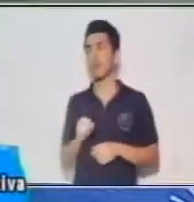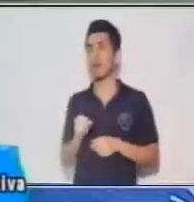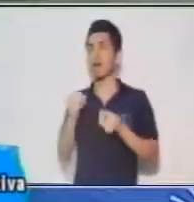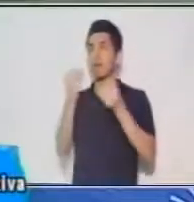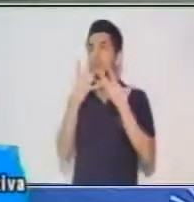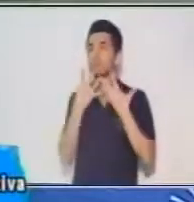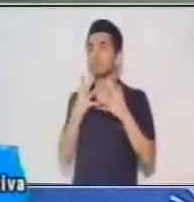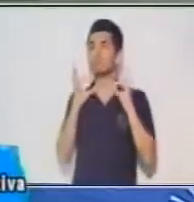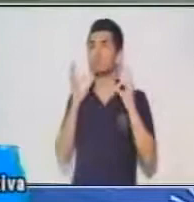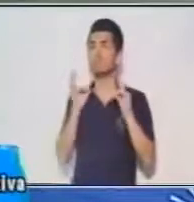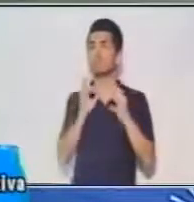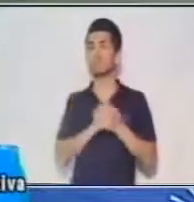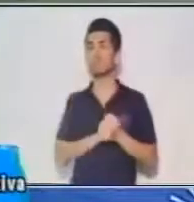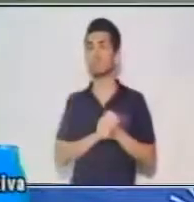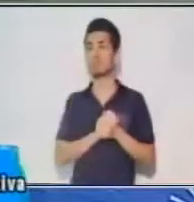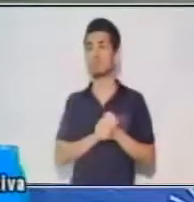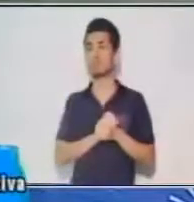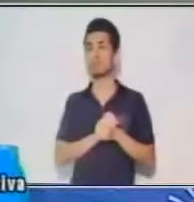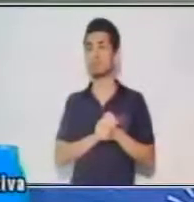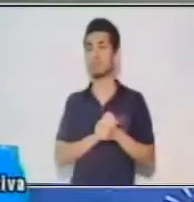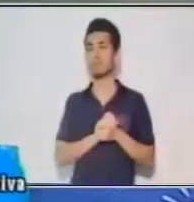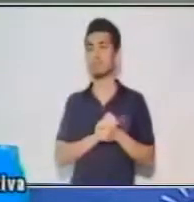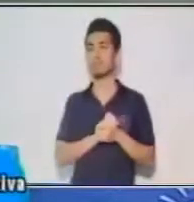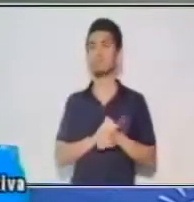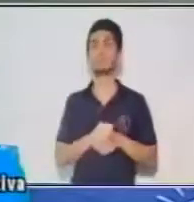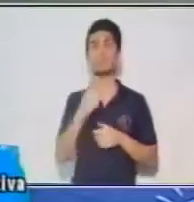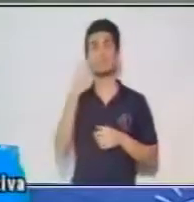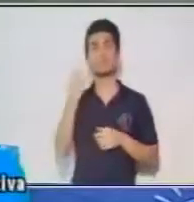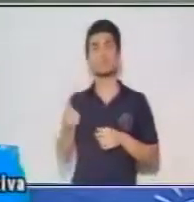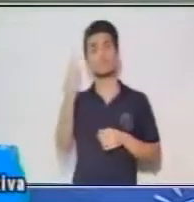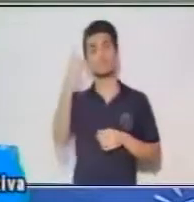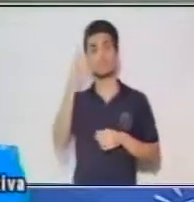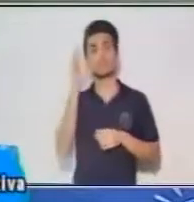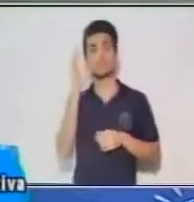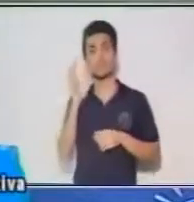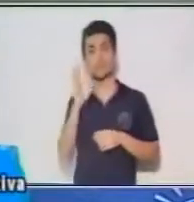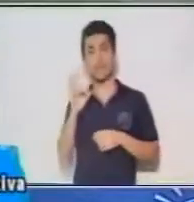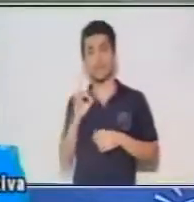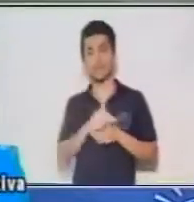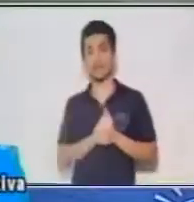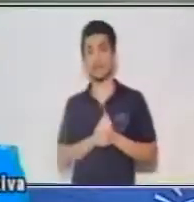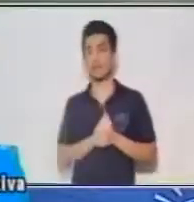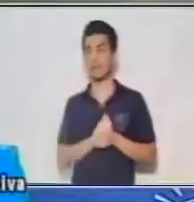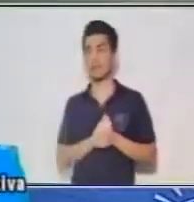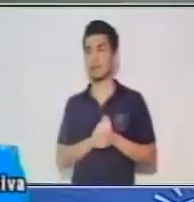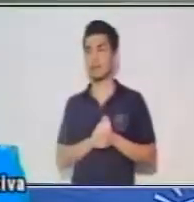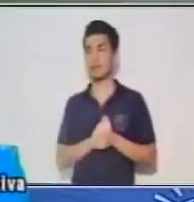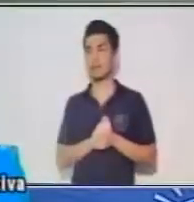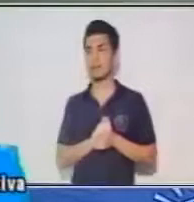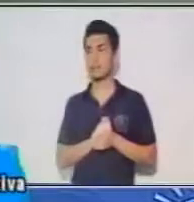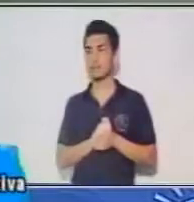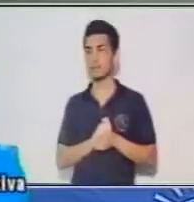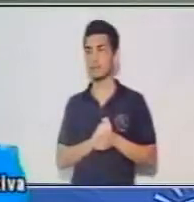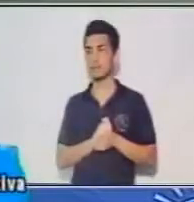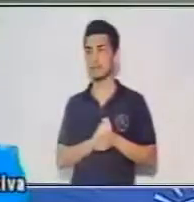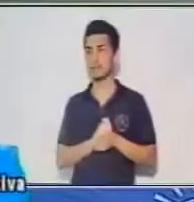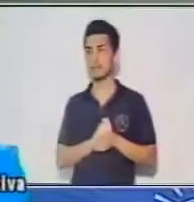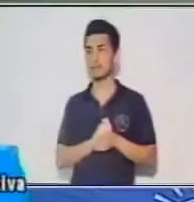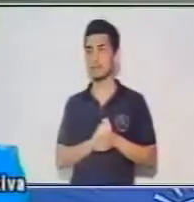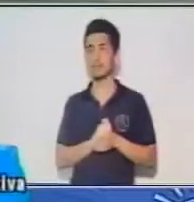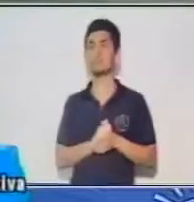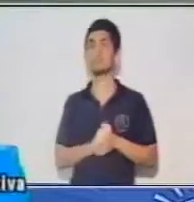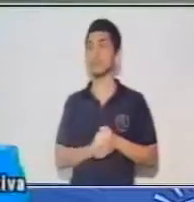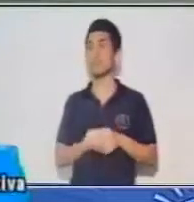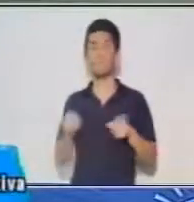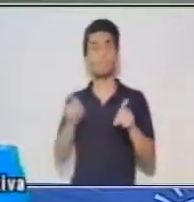recibir de manera que lo pueda comprender, que lo pueda entender fácilmente. Y esas mismas